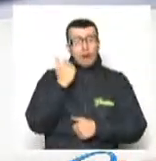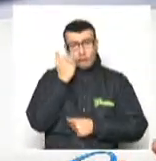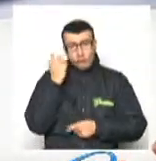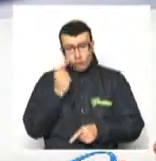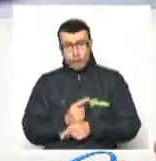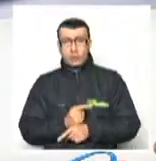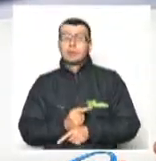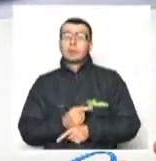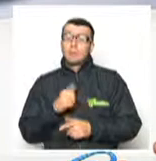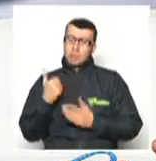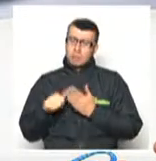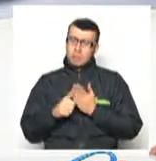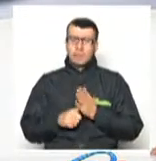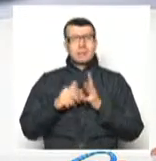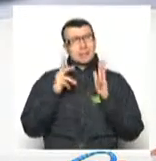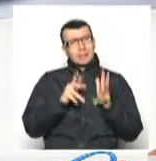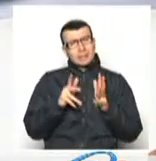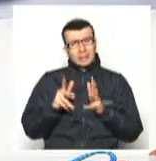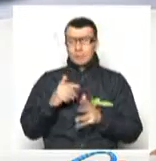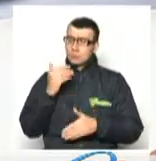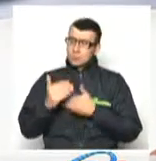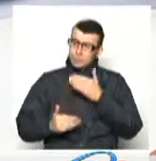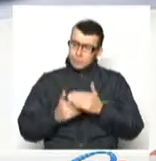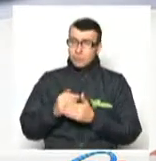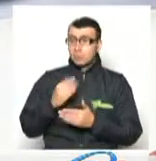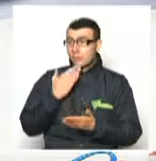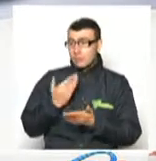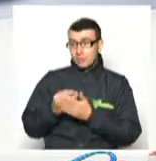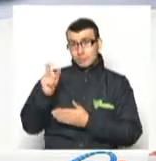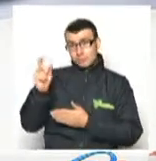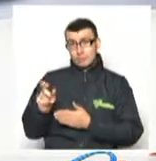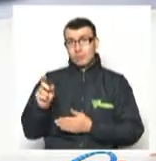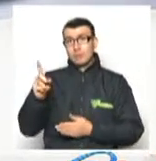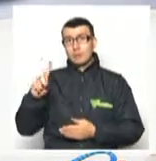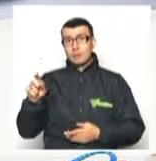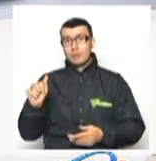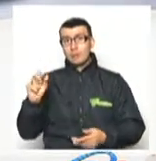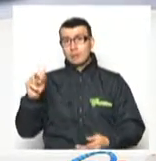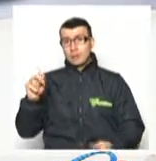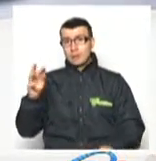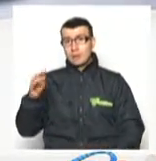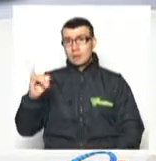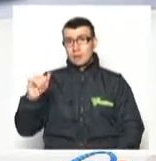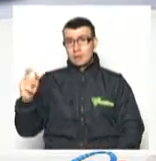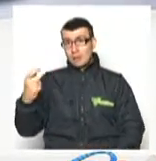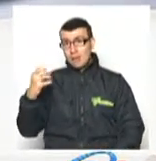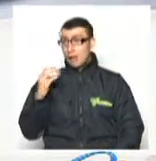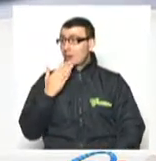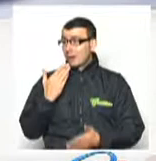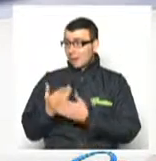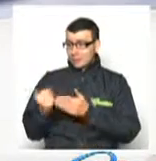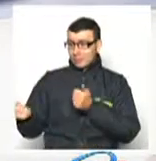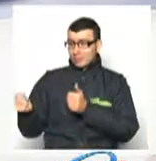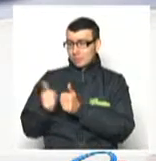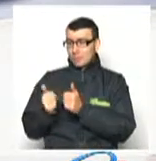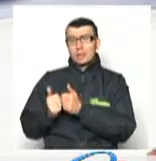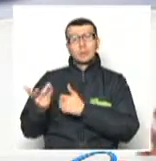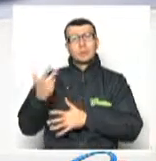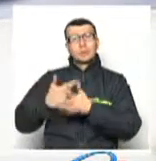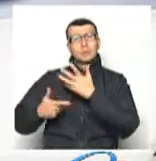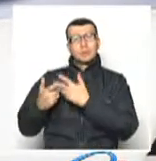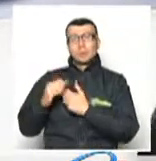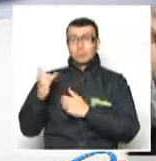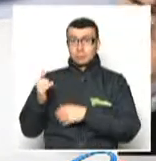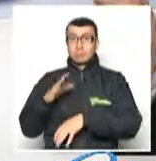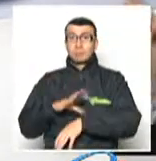de reflexión, de enseñanza. Yo quiero agradecerle al doctor Santiago por compartir con nosotros esta experiencia médica y ya tienen